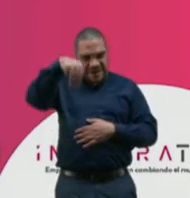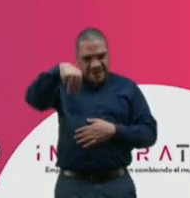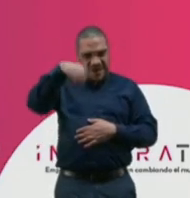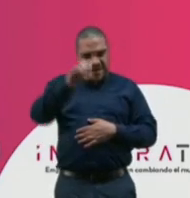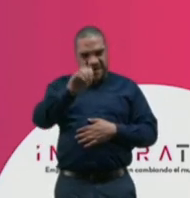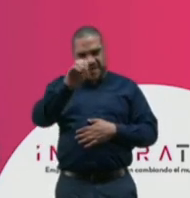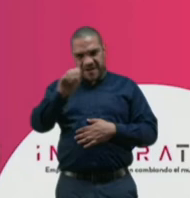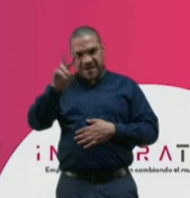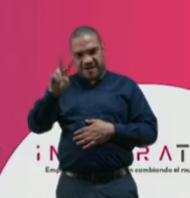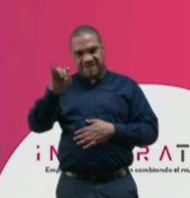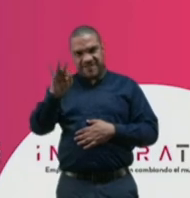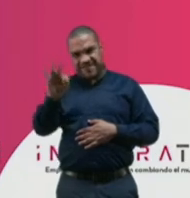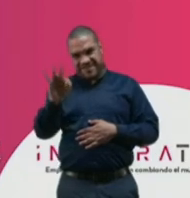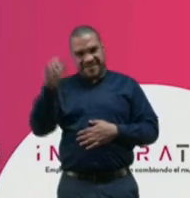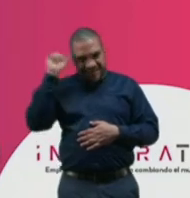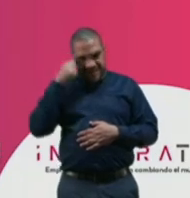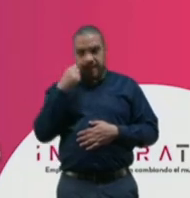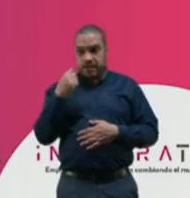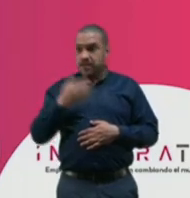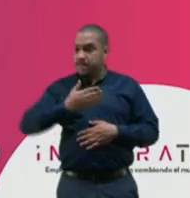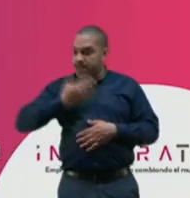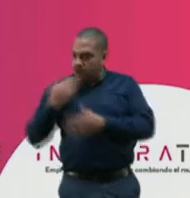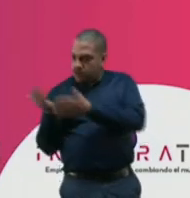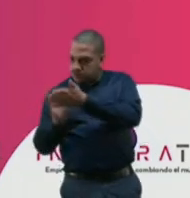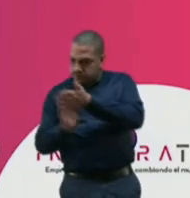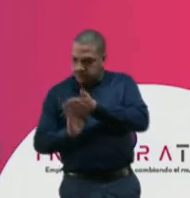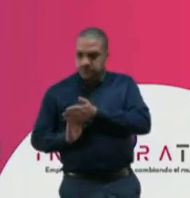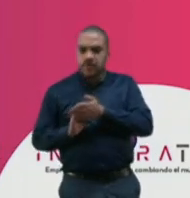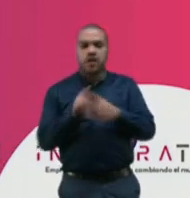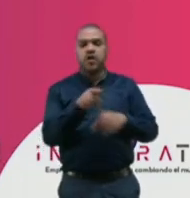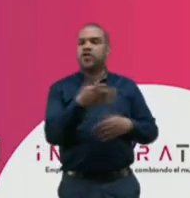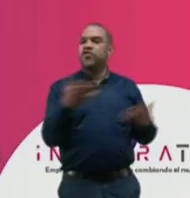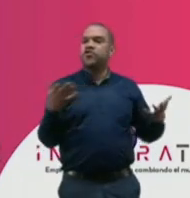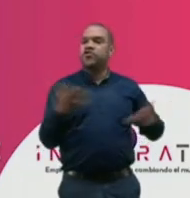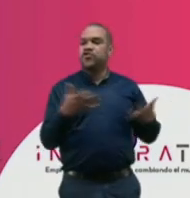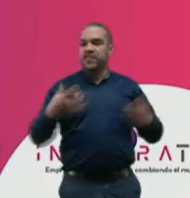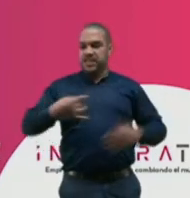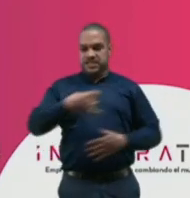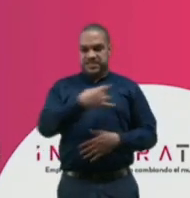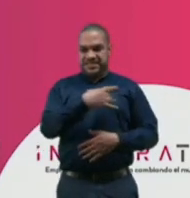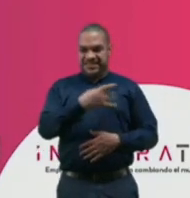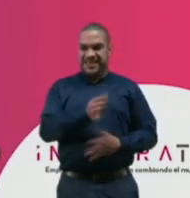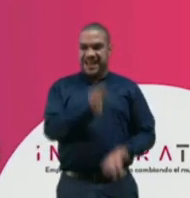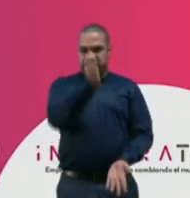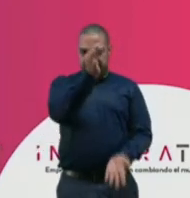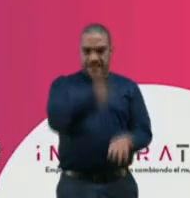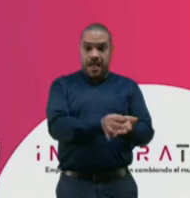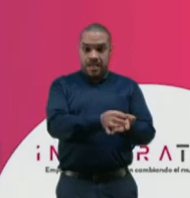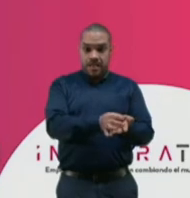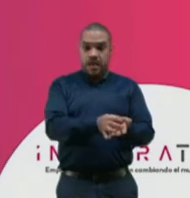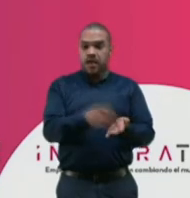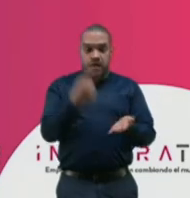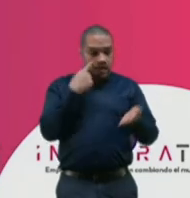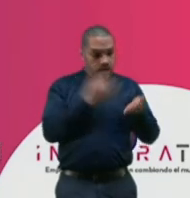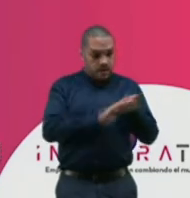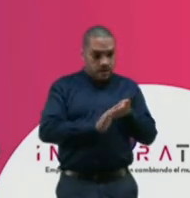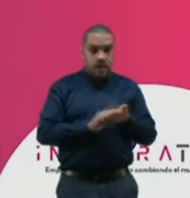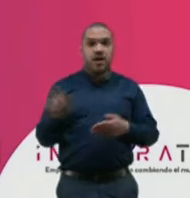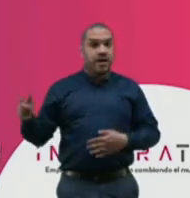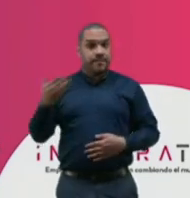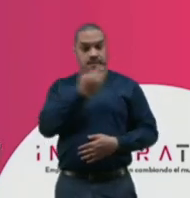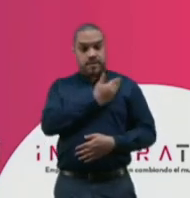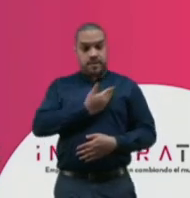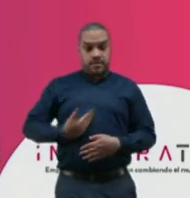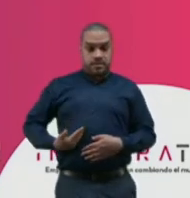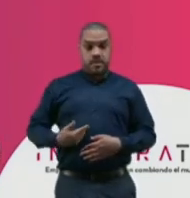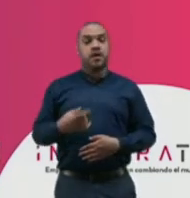Habíamos hecho tantas mejoras al Plan Santiago en Chile que el presidente de Chile se nos acercó y dijo,